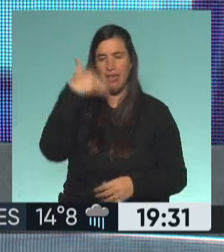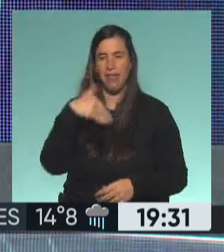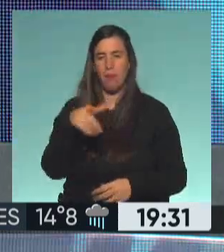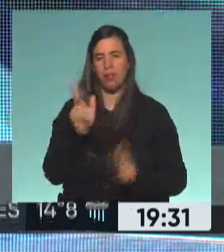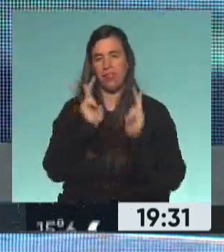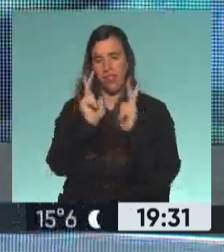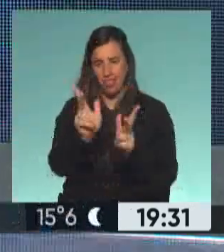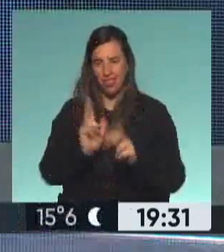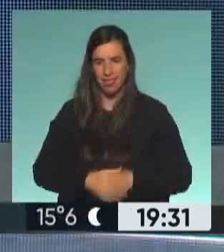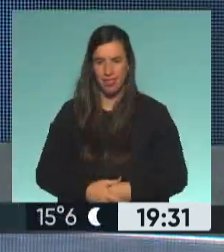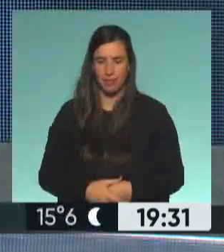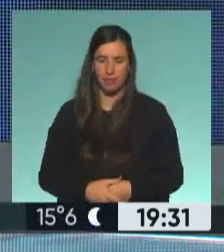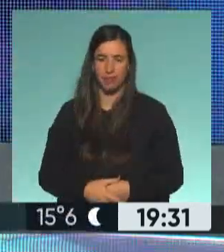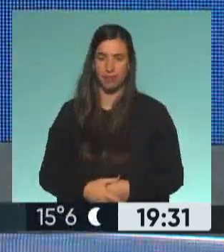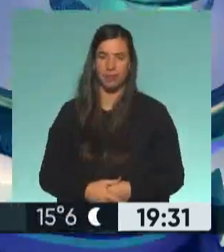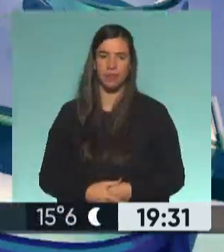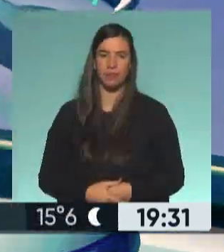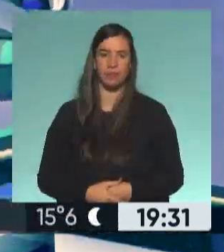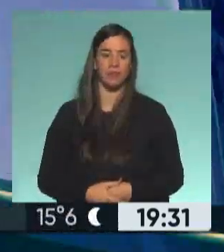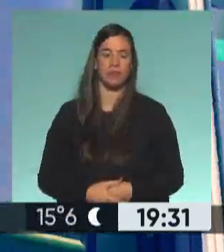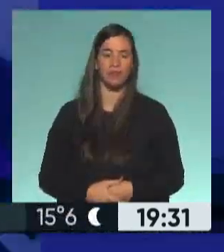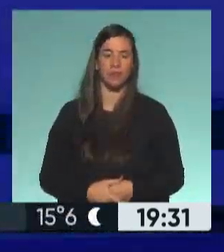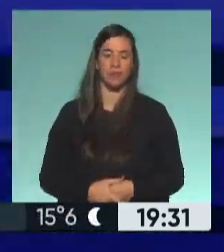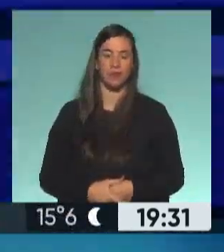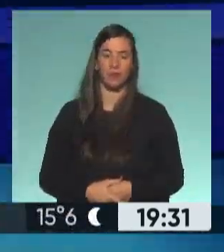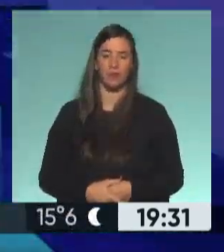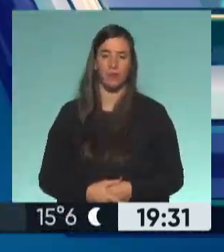pie la pregunta. Mirá.